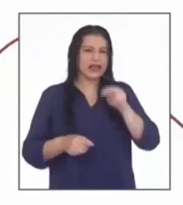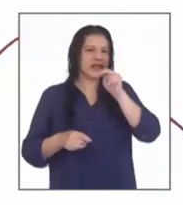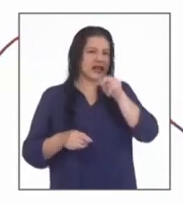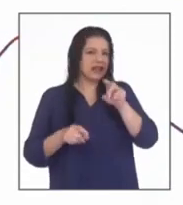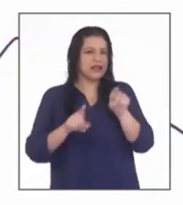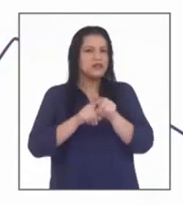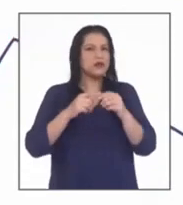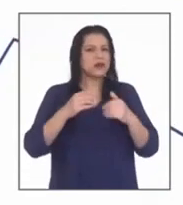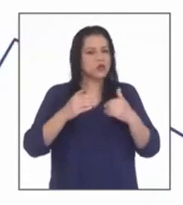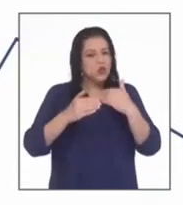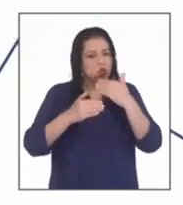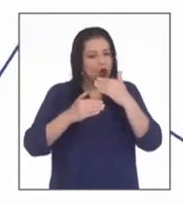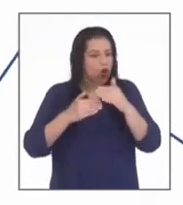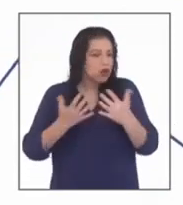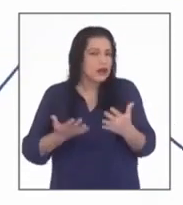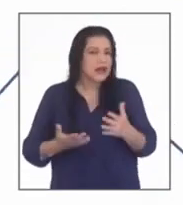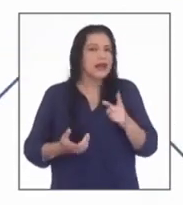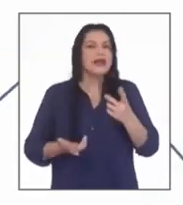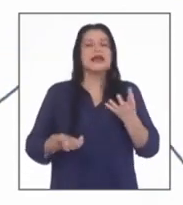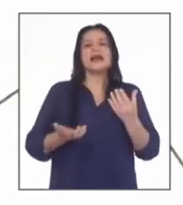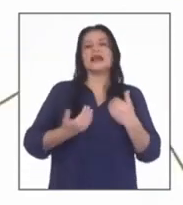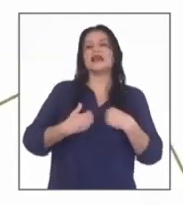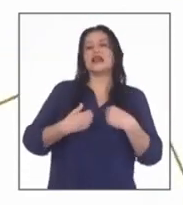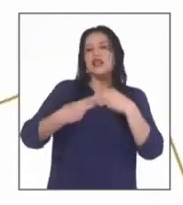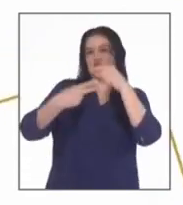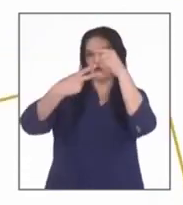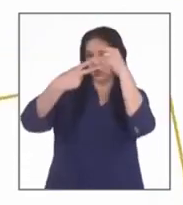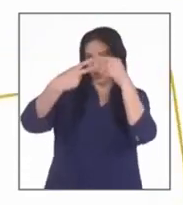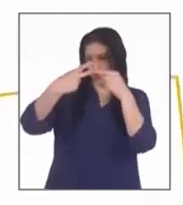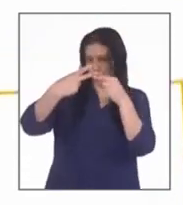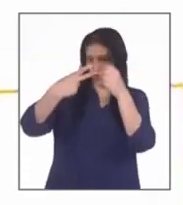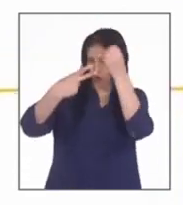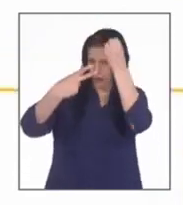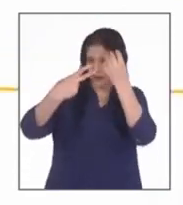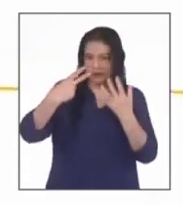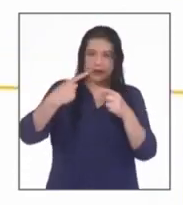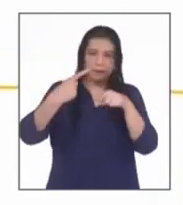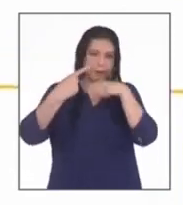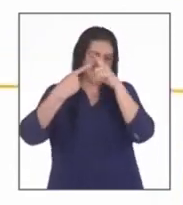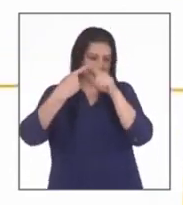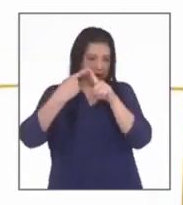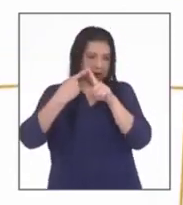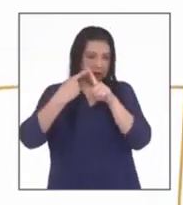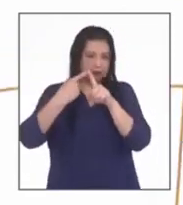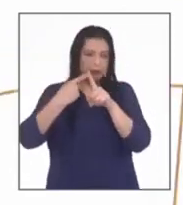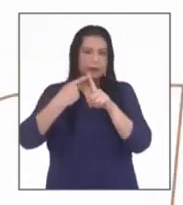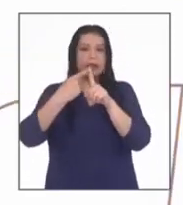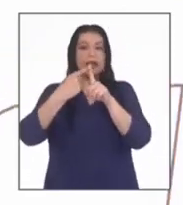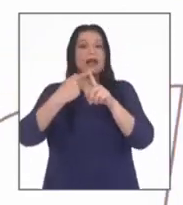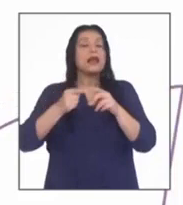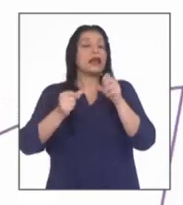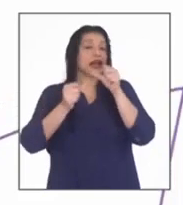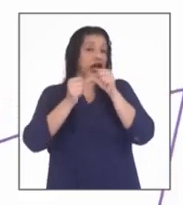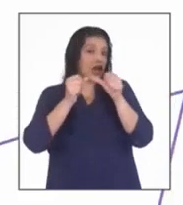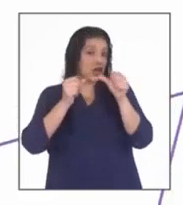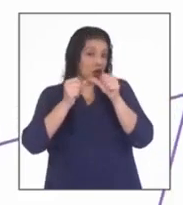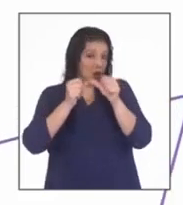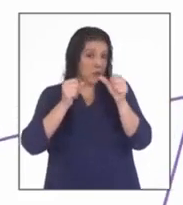orden de magnitud tal que cumple dos condiciones. Primero, que el valor